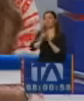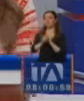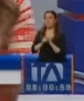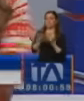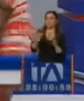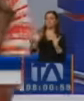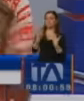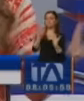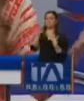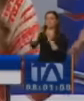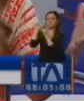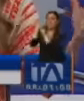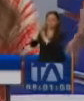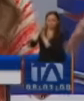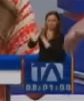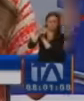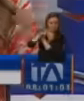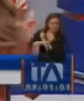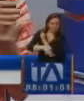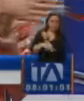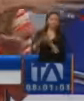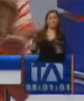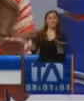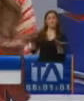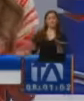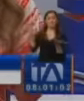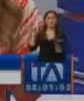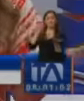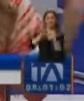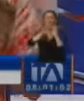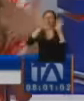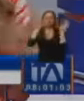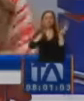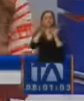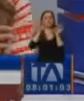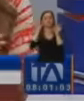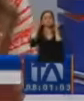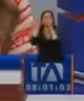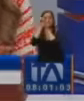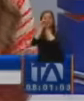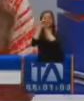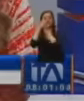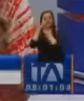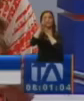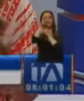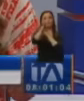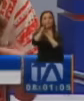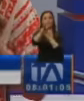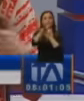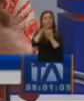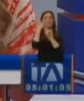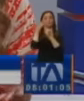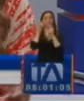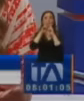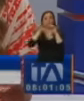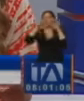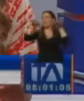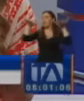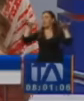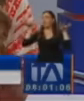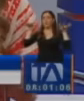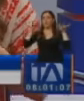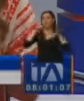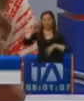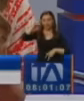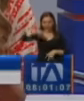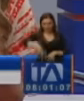¿no? Pero ya se ha aclarado que las cabinas solo tendrán visibilidad hacia el frente o hacia atrás, no va a tener hacia abajo como tienen normalmente las turísticas,